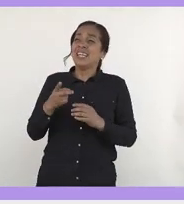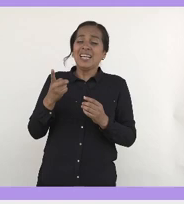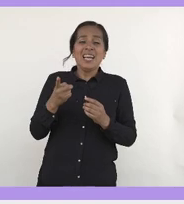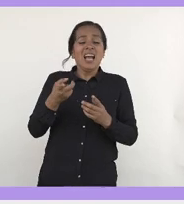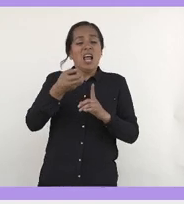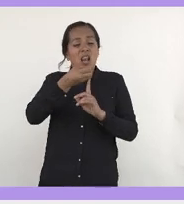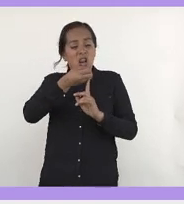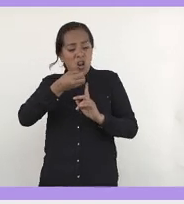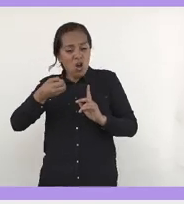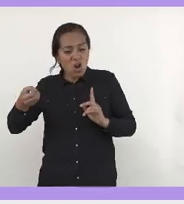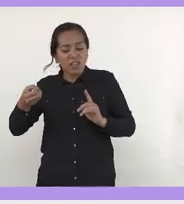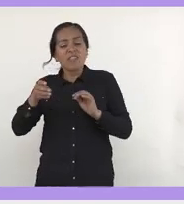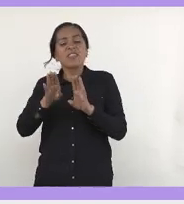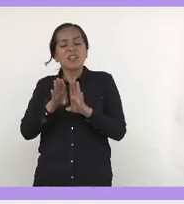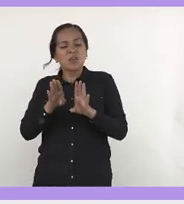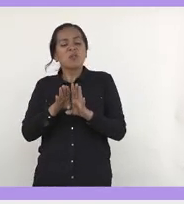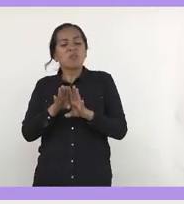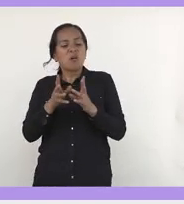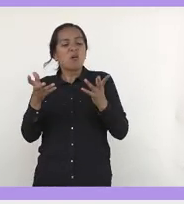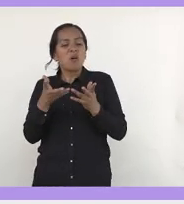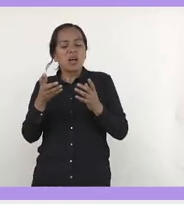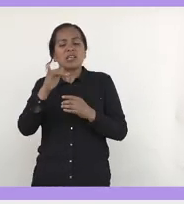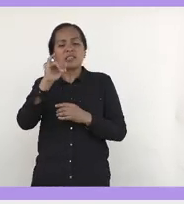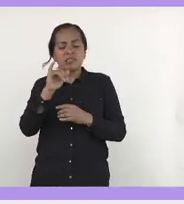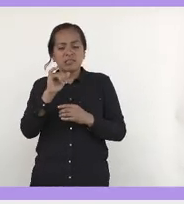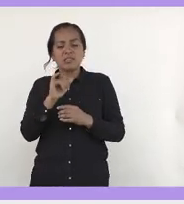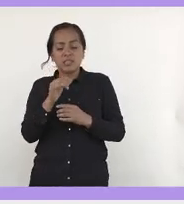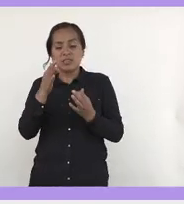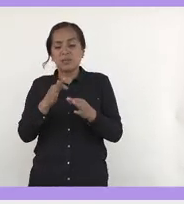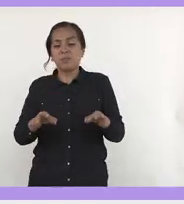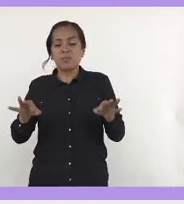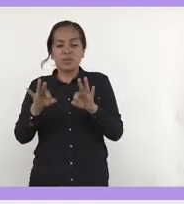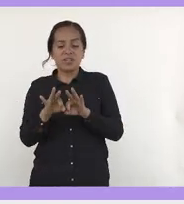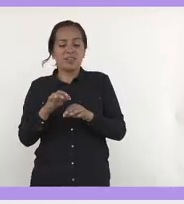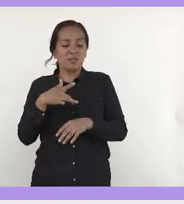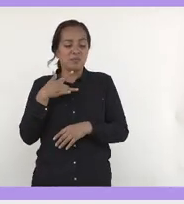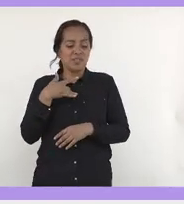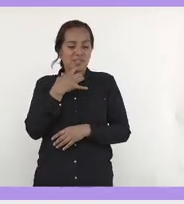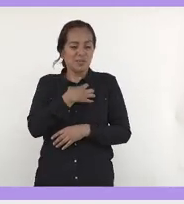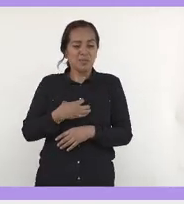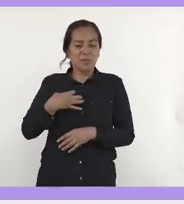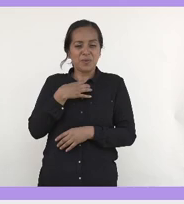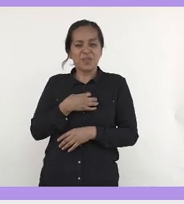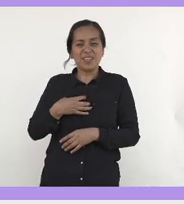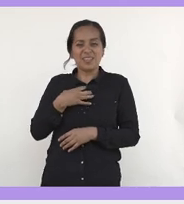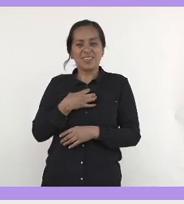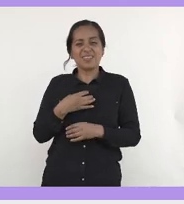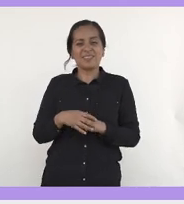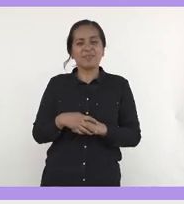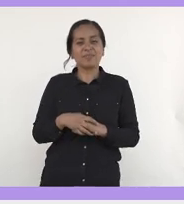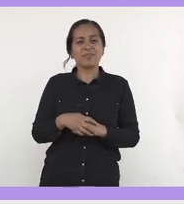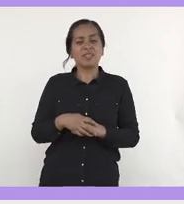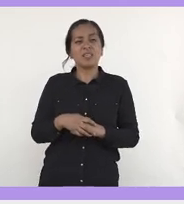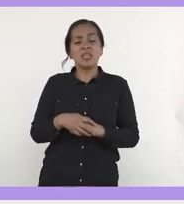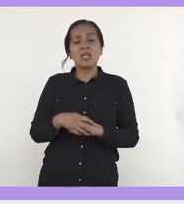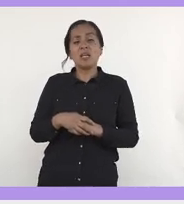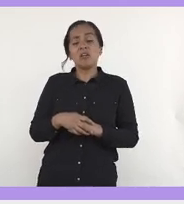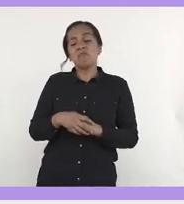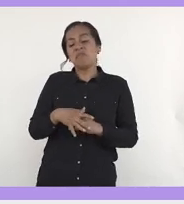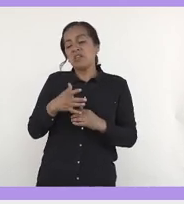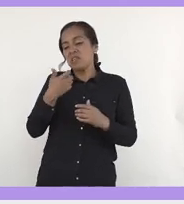de los factores sí altera el producto pero bueno me sentí ahí muy contenta muy nerviosa puede ser que haya dicho un par de cosas más tontas de las que hubiera querido